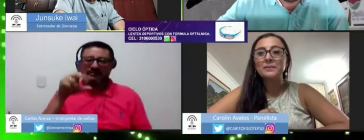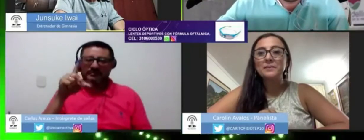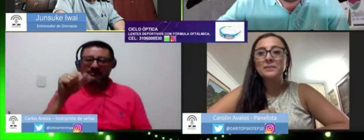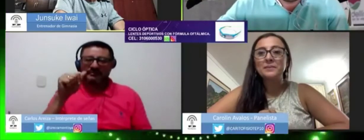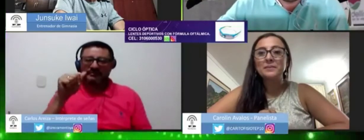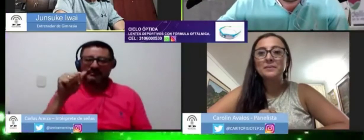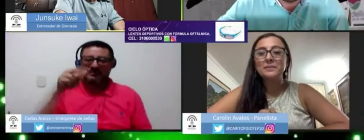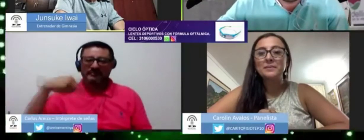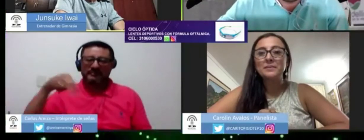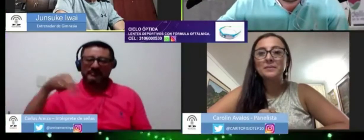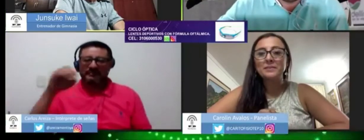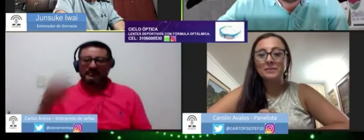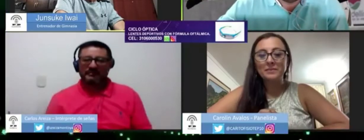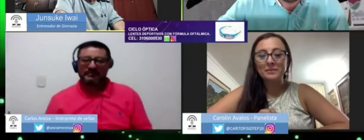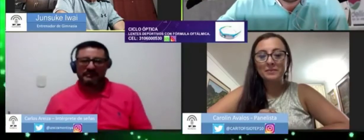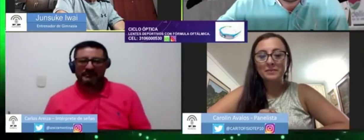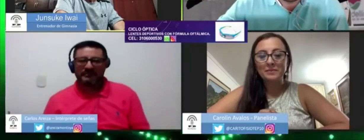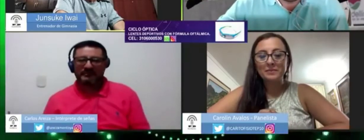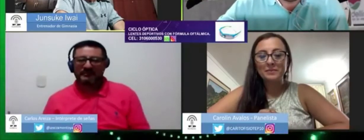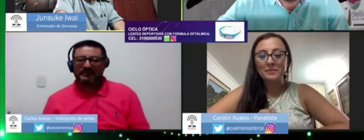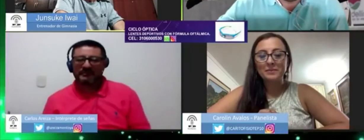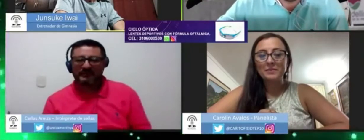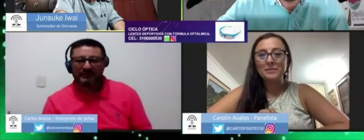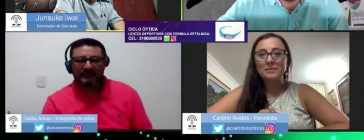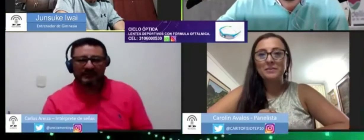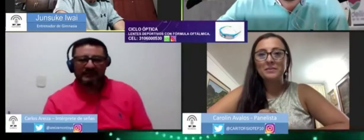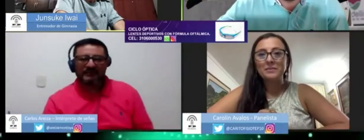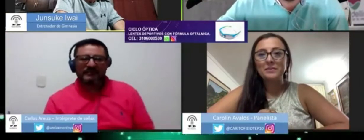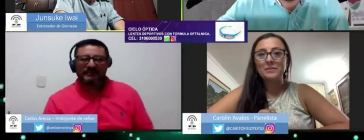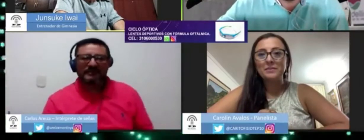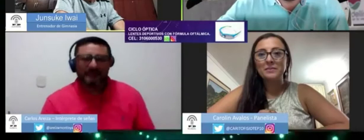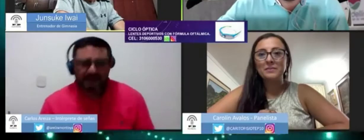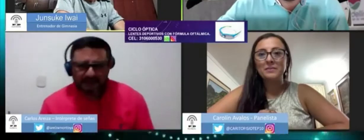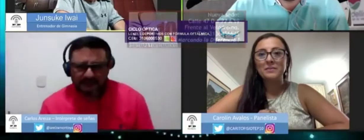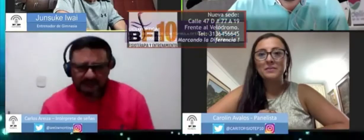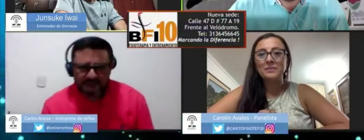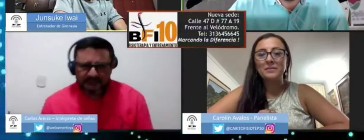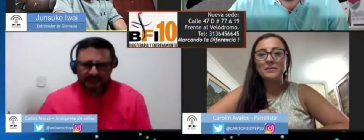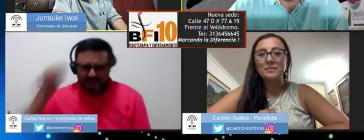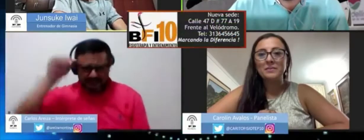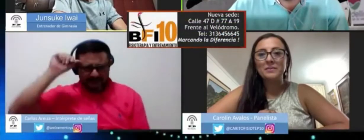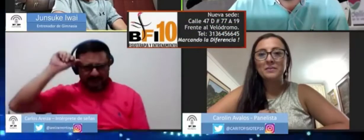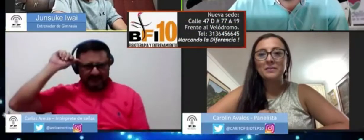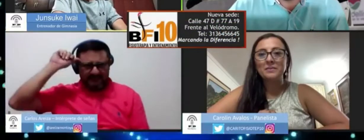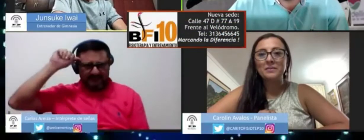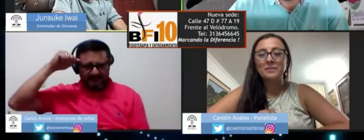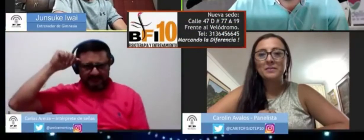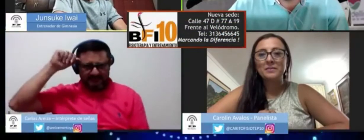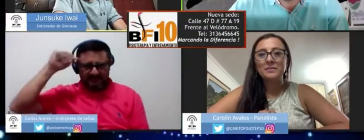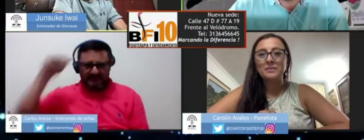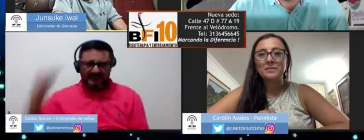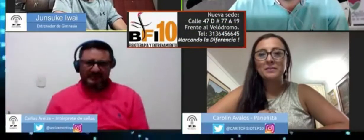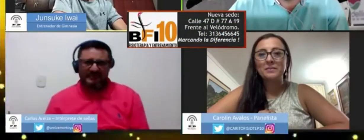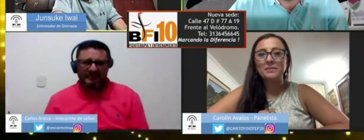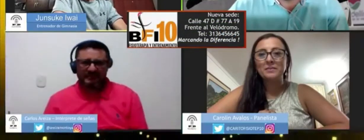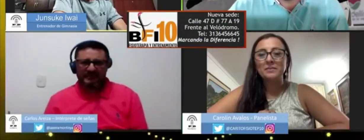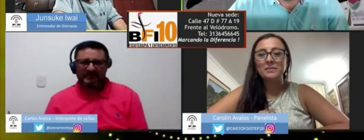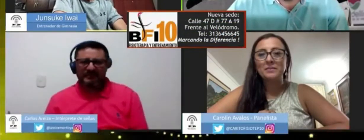primero que vine, yo no me acuerdo exactamente cómo se llama el colegio, yo creo que debe ser